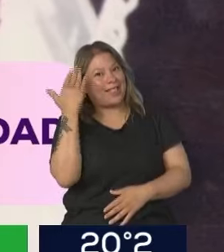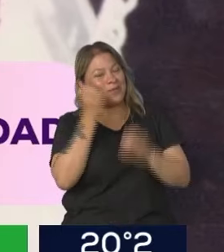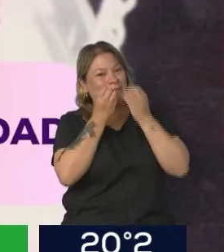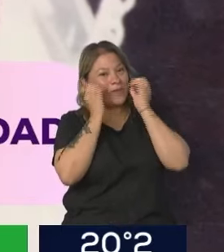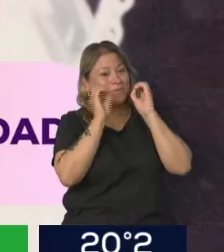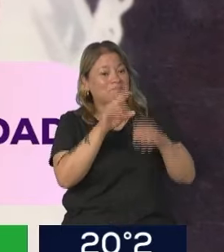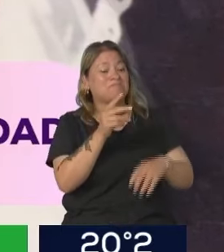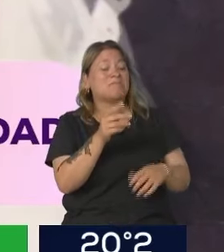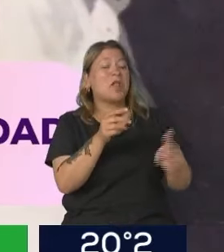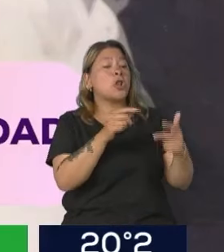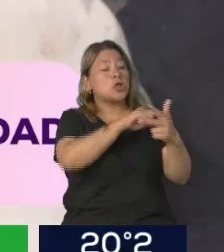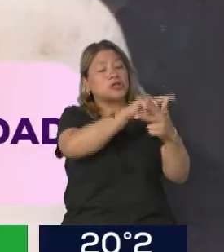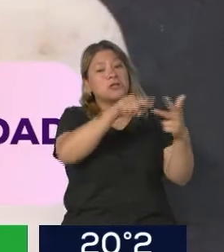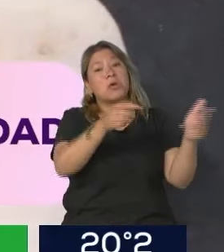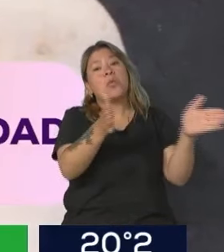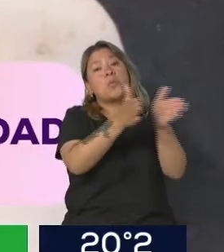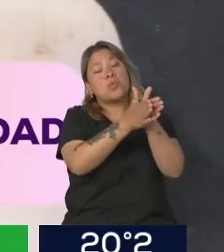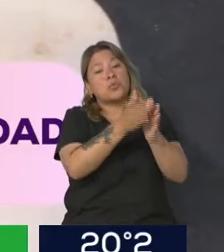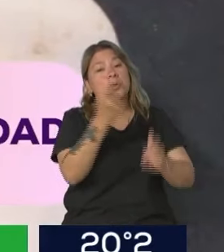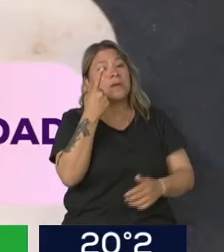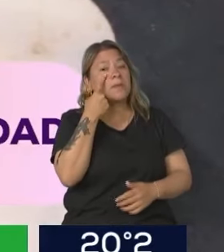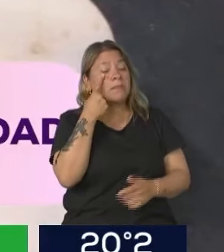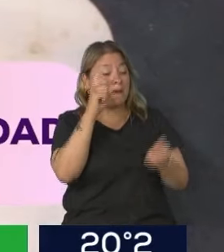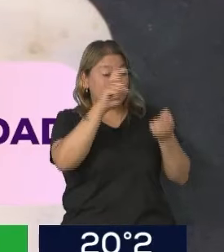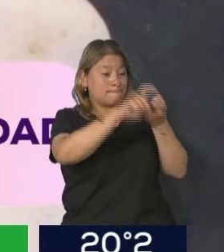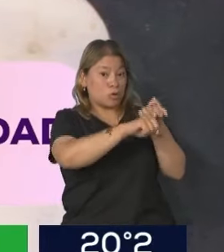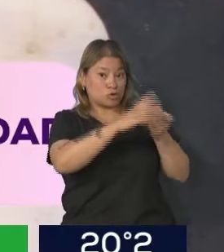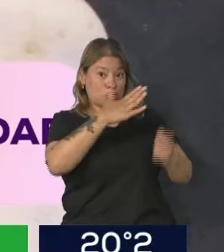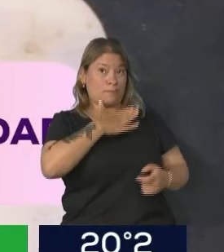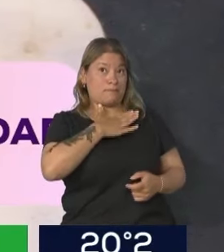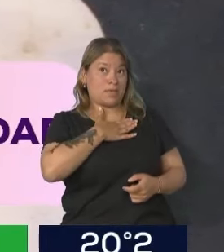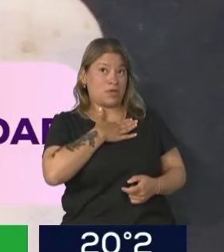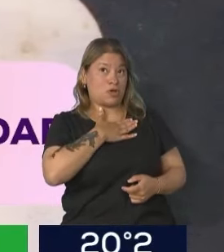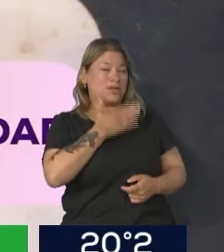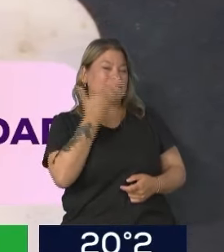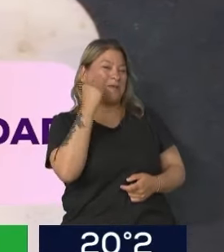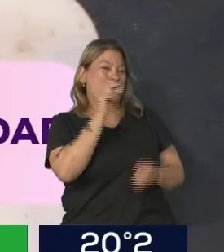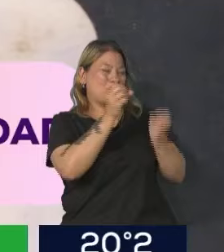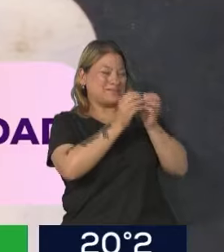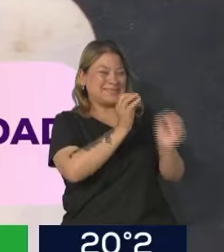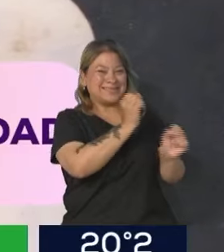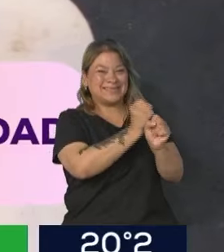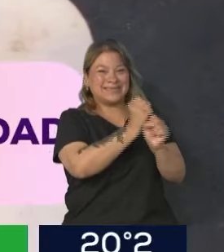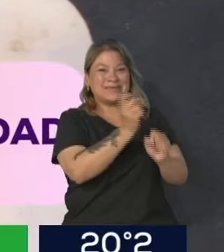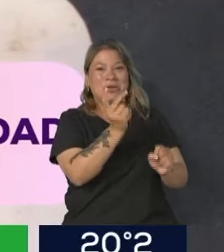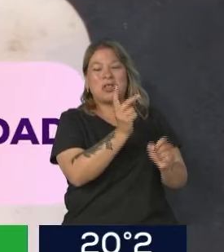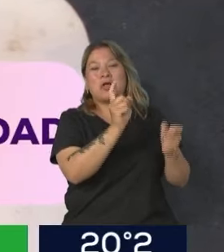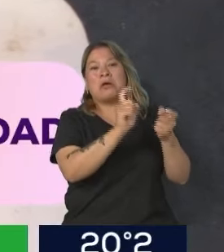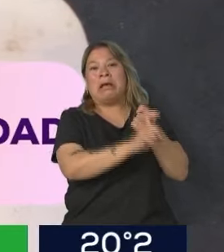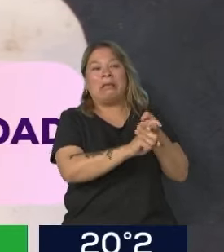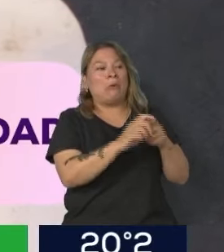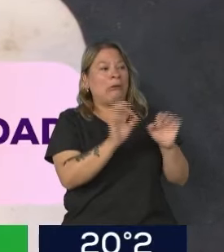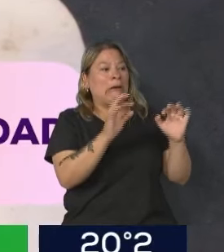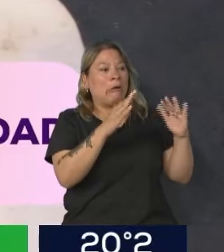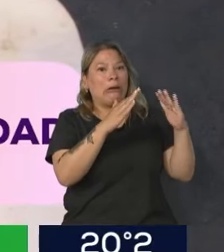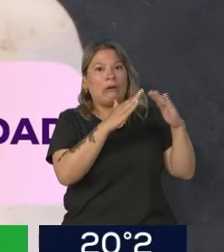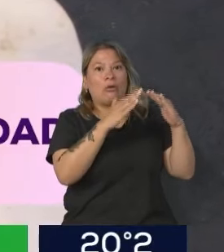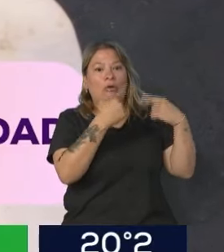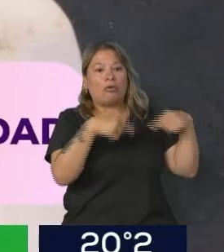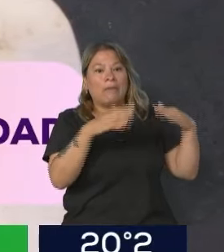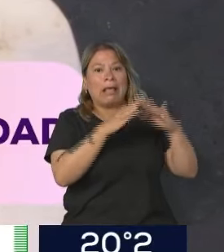Vivíamos con ella y mi marido recién empezaba a trabajar, porque cuando nos casamos sin nada. Y mi papá nos dio